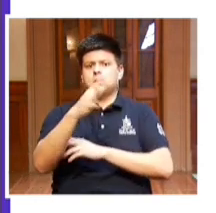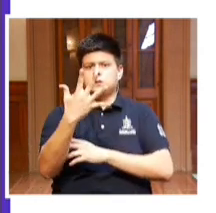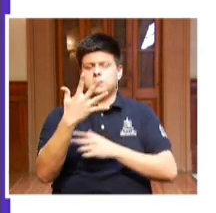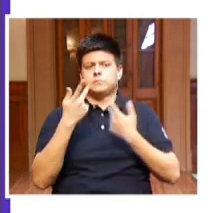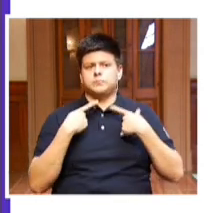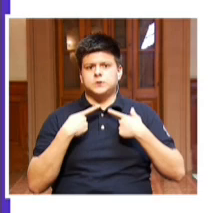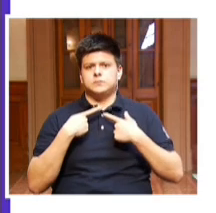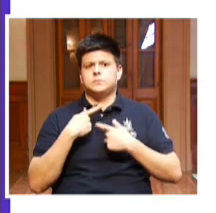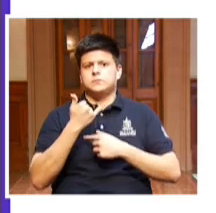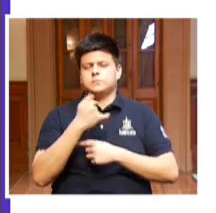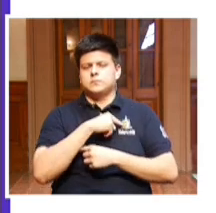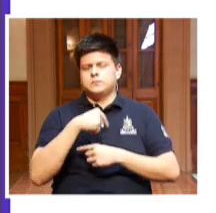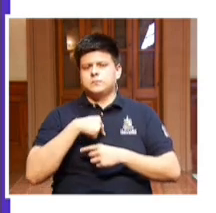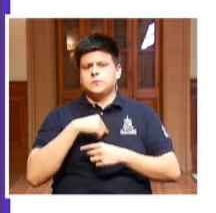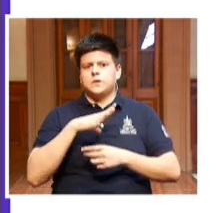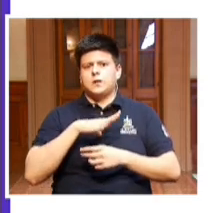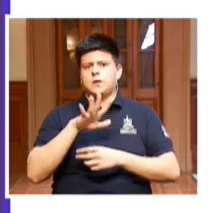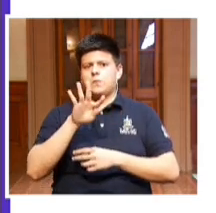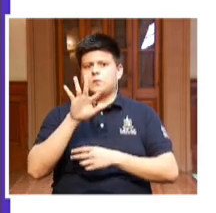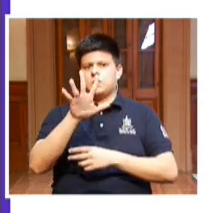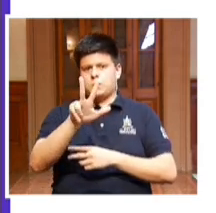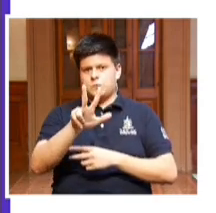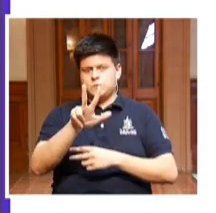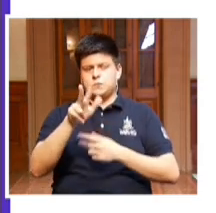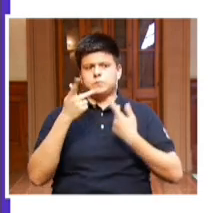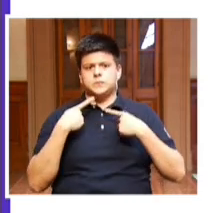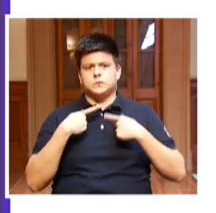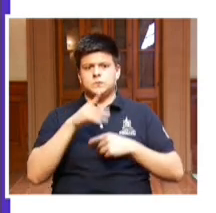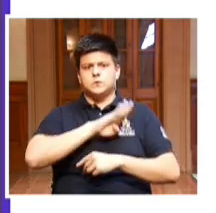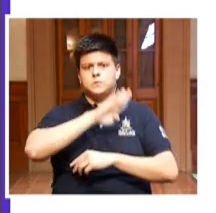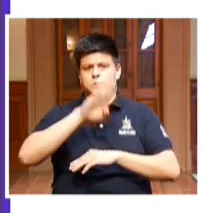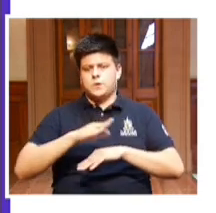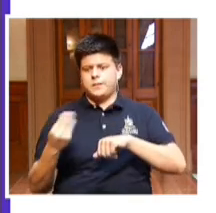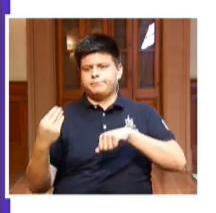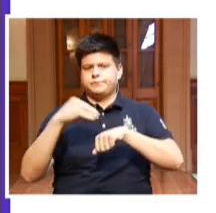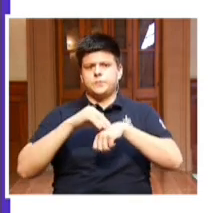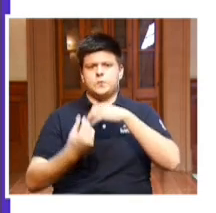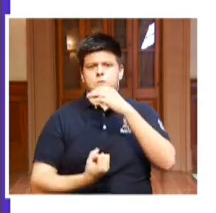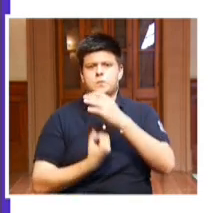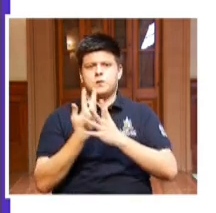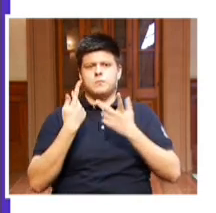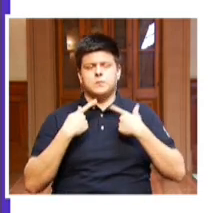y tenemos 48 defunciones más.